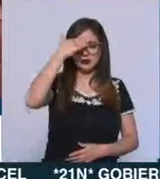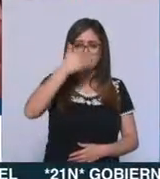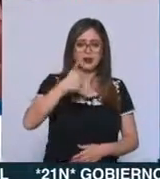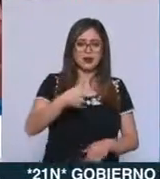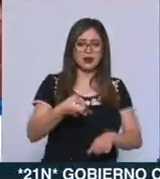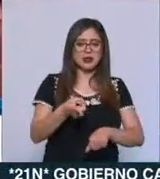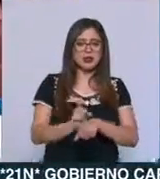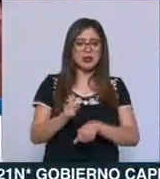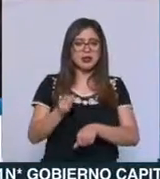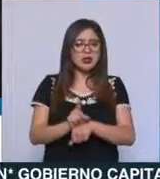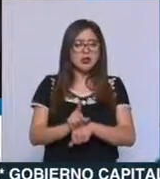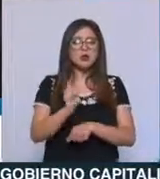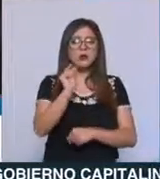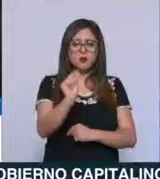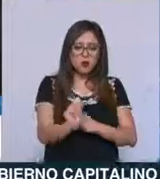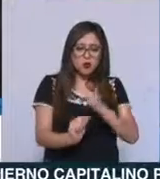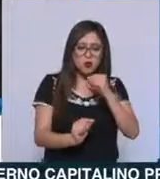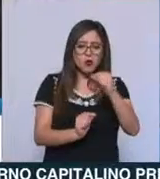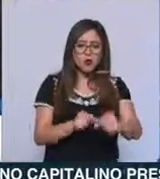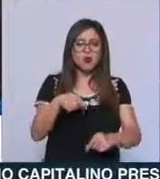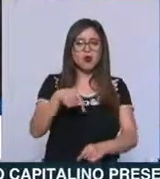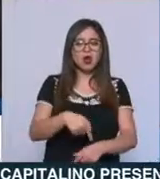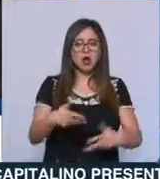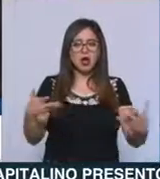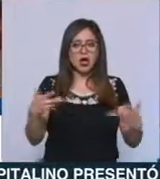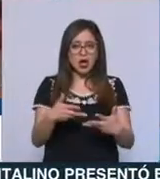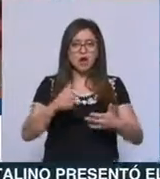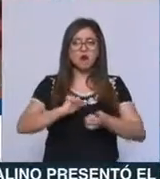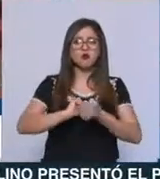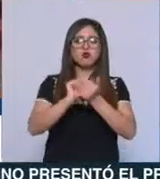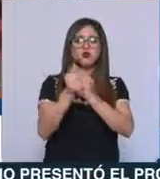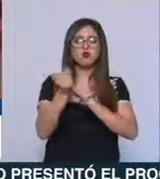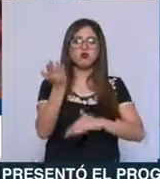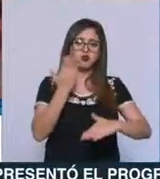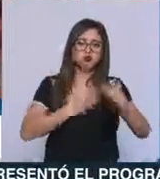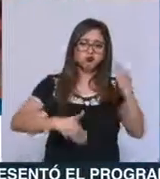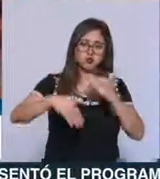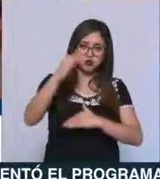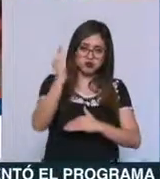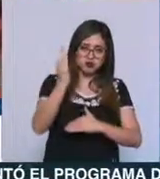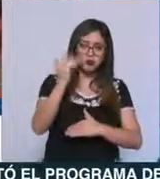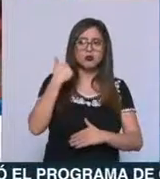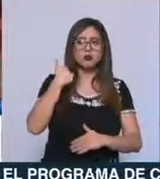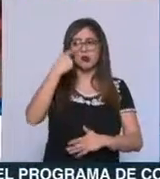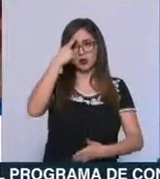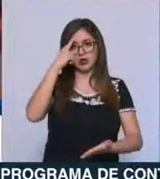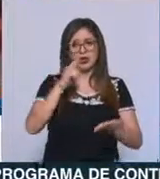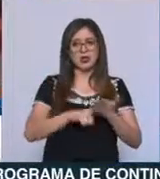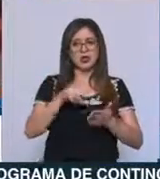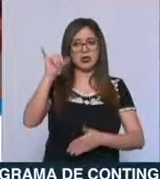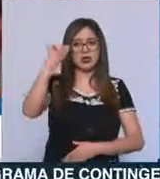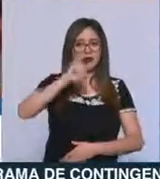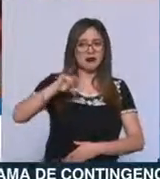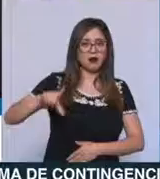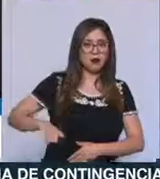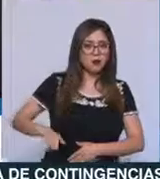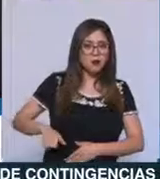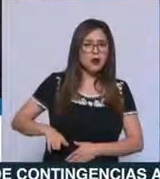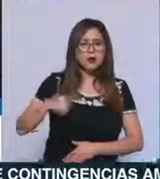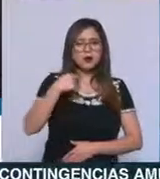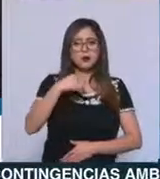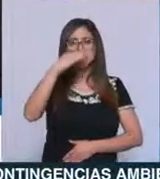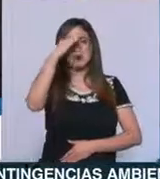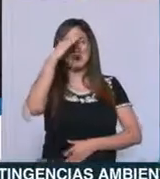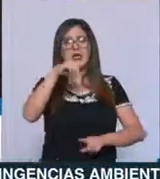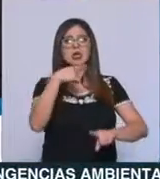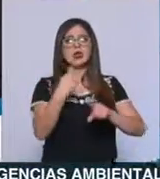construye minuto a minuto. Y en ese proceso de construcción creo que la jefa de gobierno ha tenido a bien